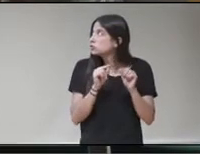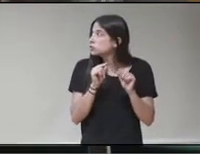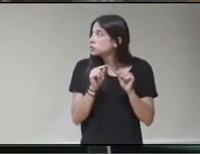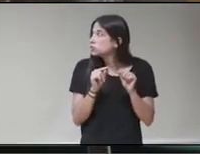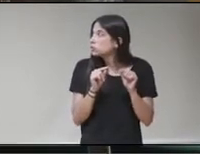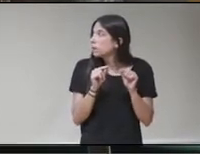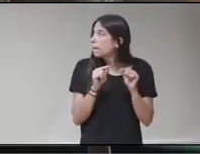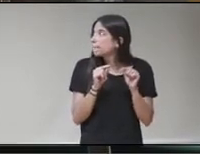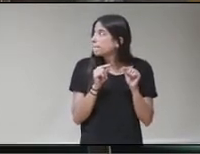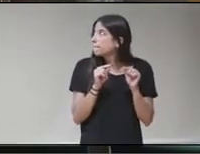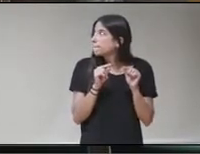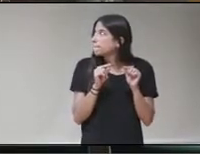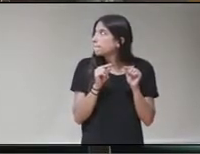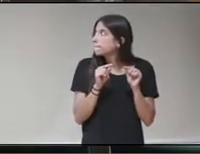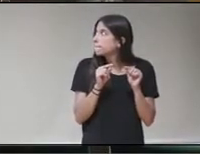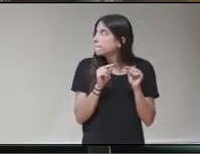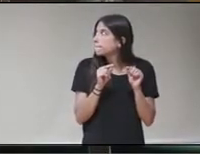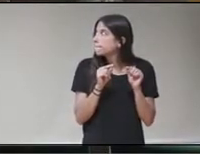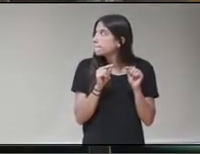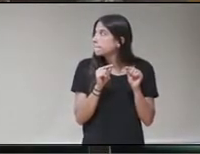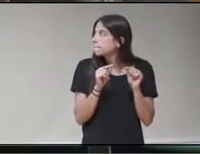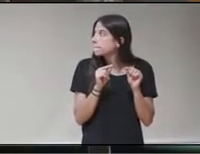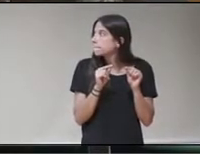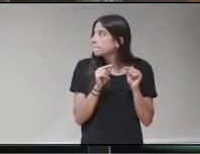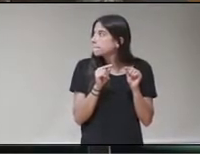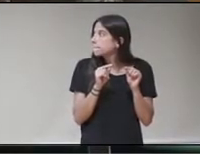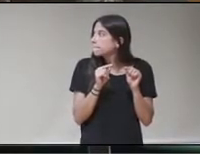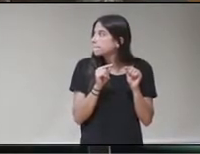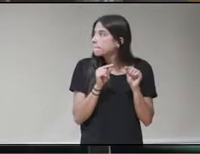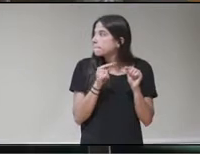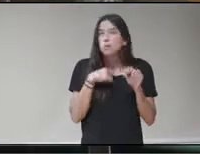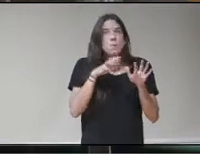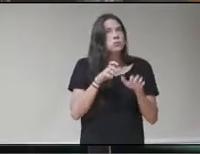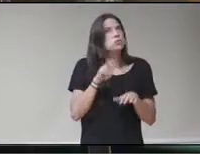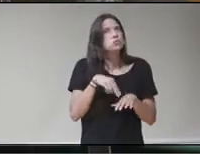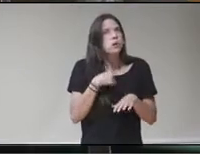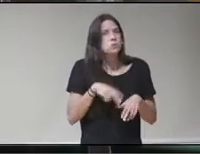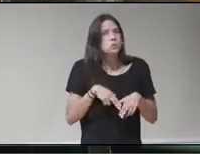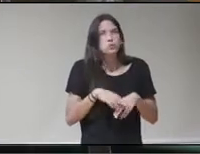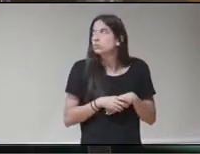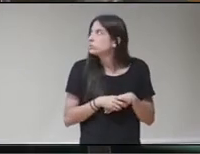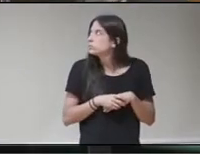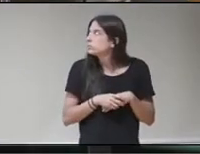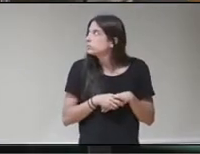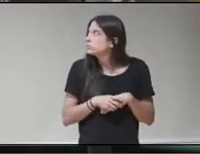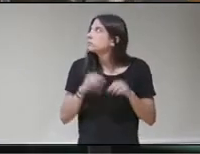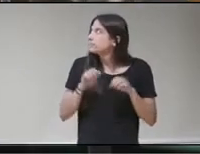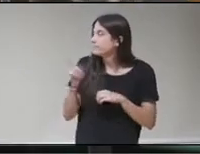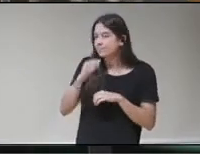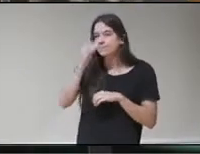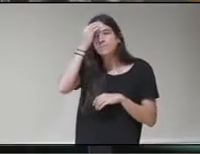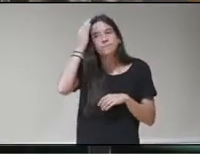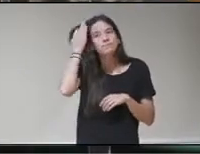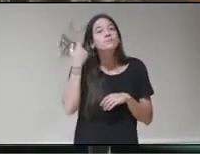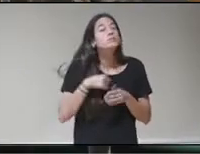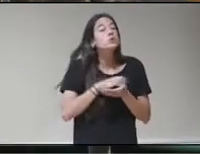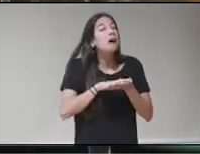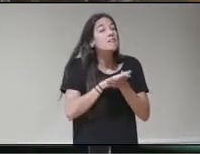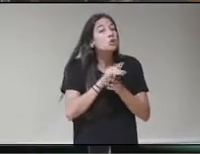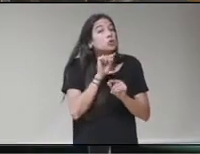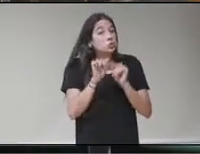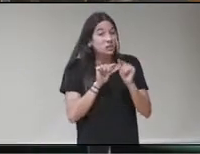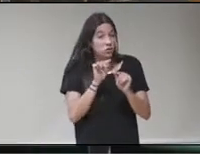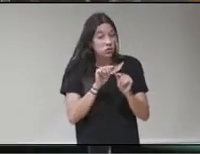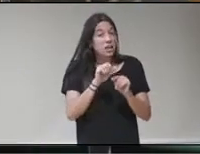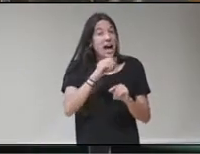Oh. Nunca aprenderé. Vaya, coño. Ahí. Estoy hablando de unos bichos que